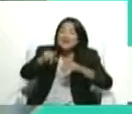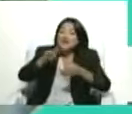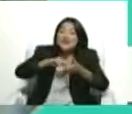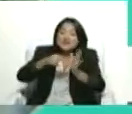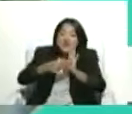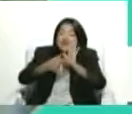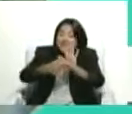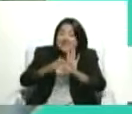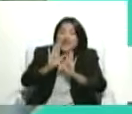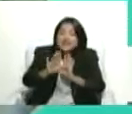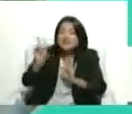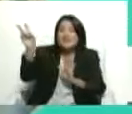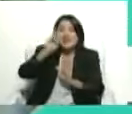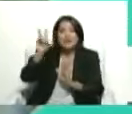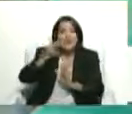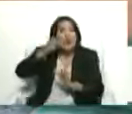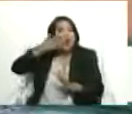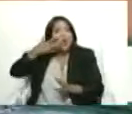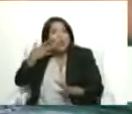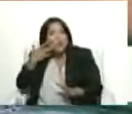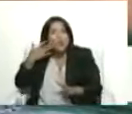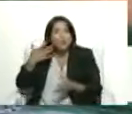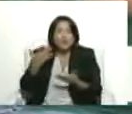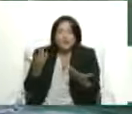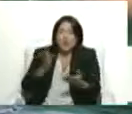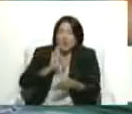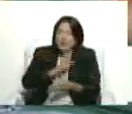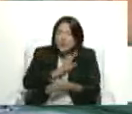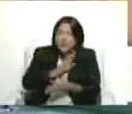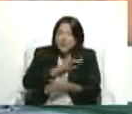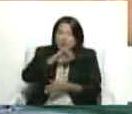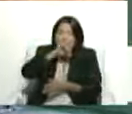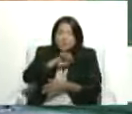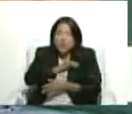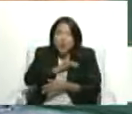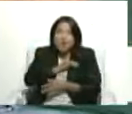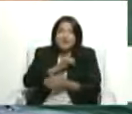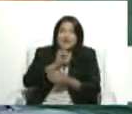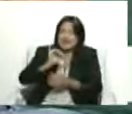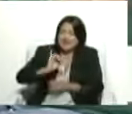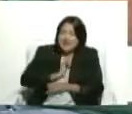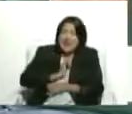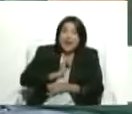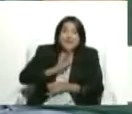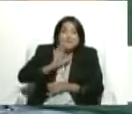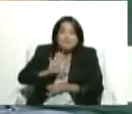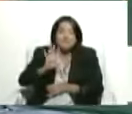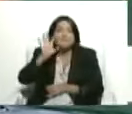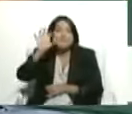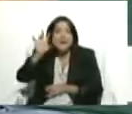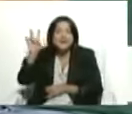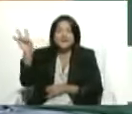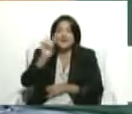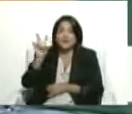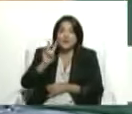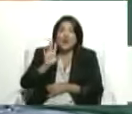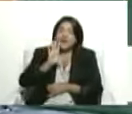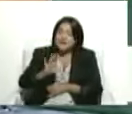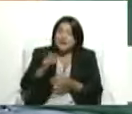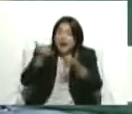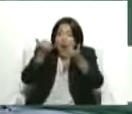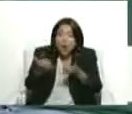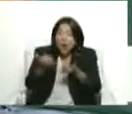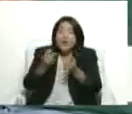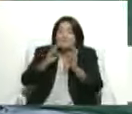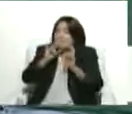Venezuela, es Venezuela, es el tricolor nacional, es nuestra identidad, es nuestra patria, es nuestra familia. De eso se trata en este momento.